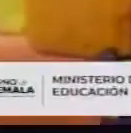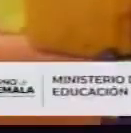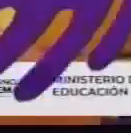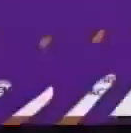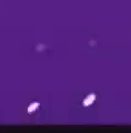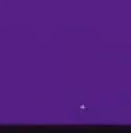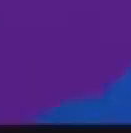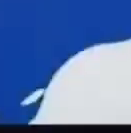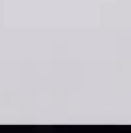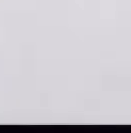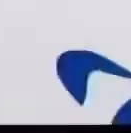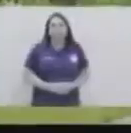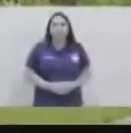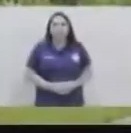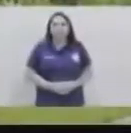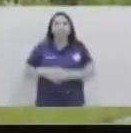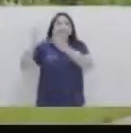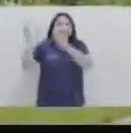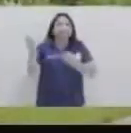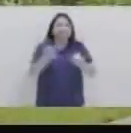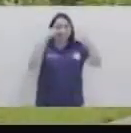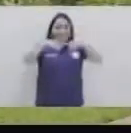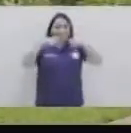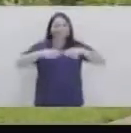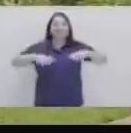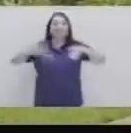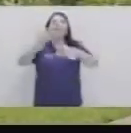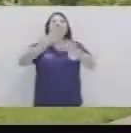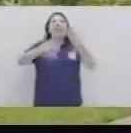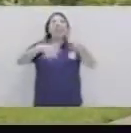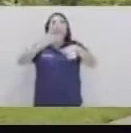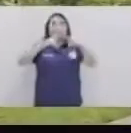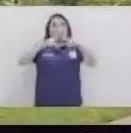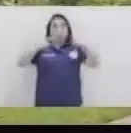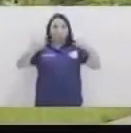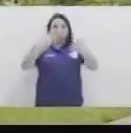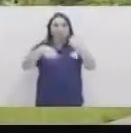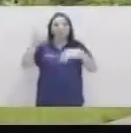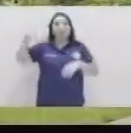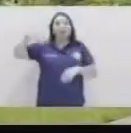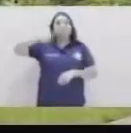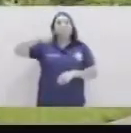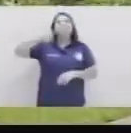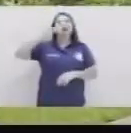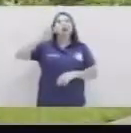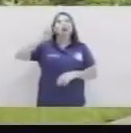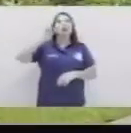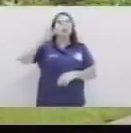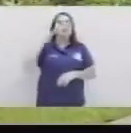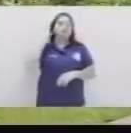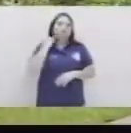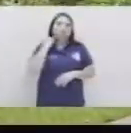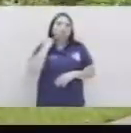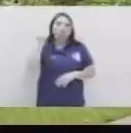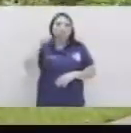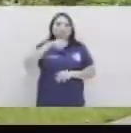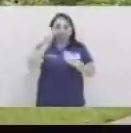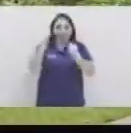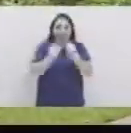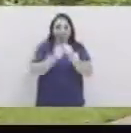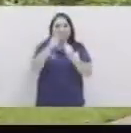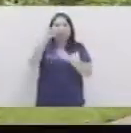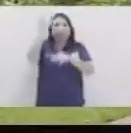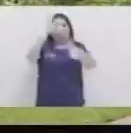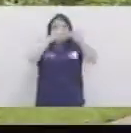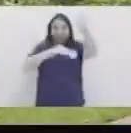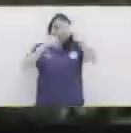¡Sígueme! ¡Vamos! Bienvenidos a un segmento más de Lengua de Señas de Guatemala. Mi nombre es Mauricio Méndez y los voy a acompañar en esta cápsula para